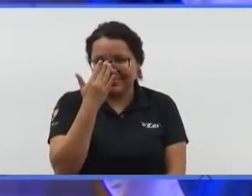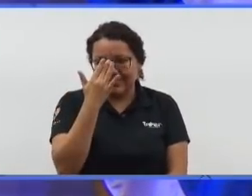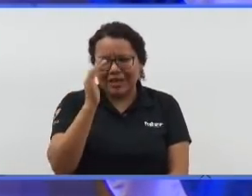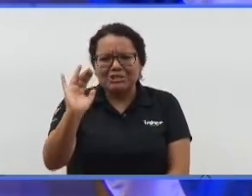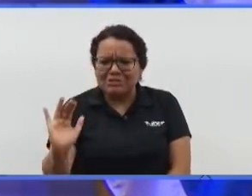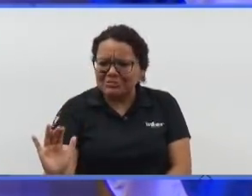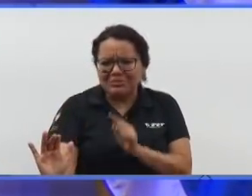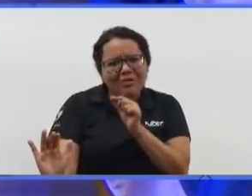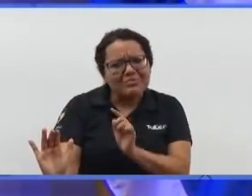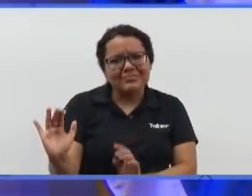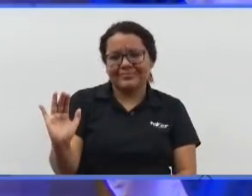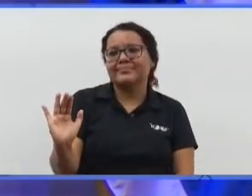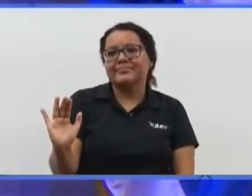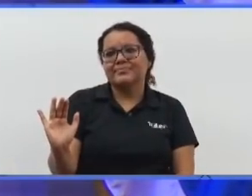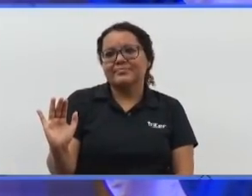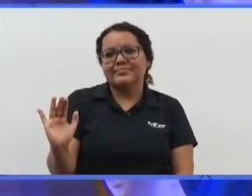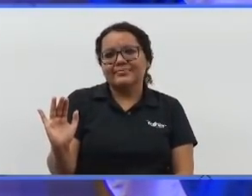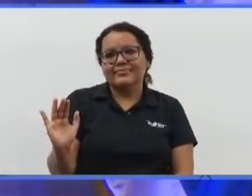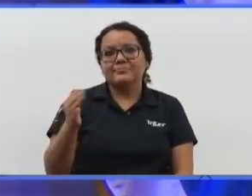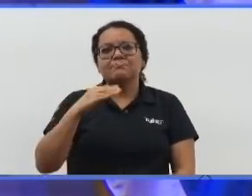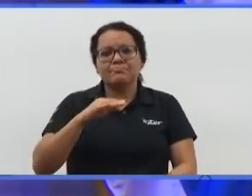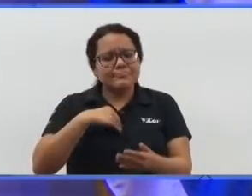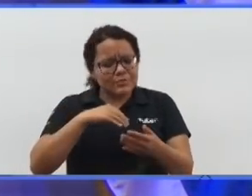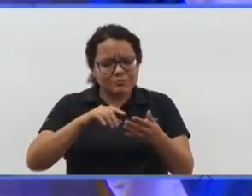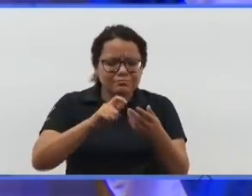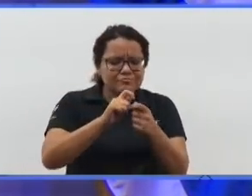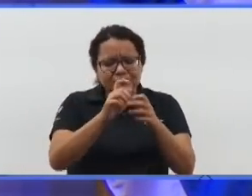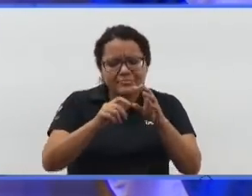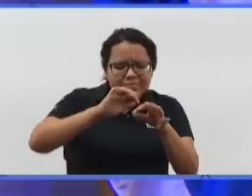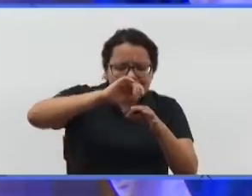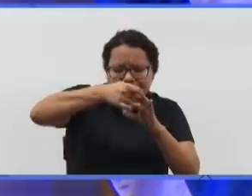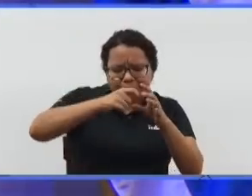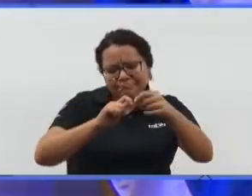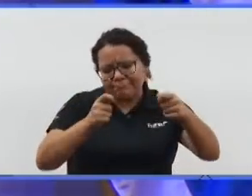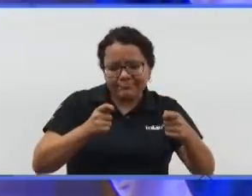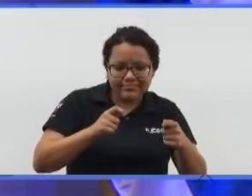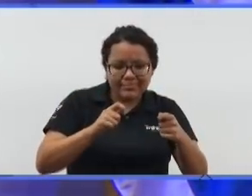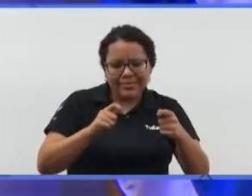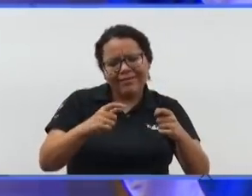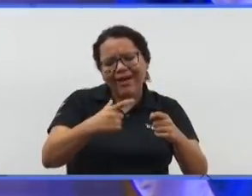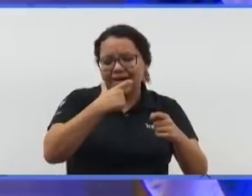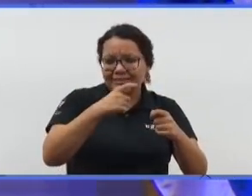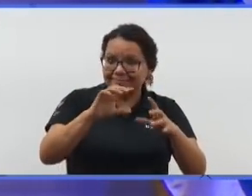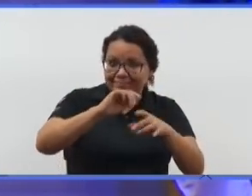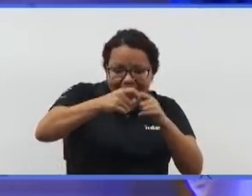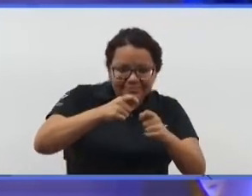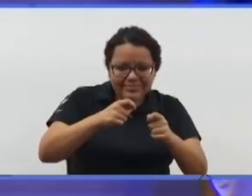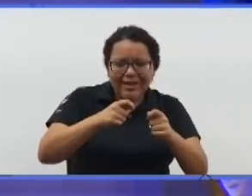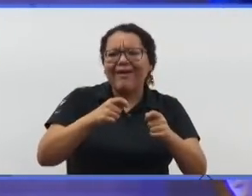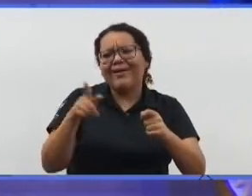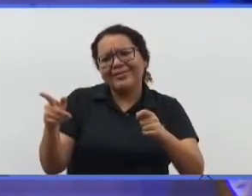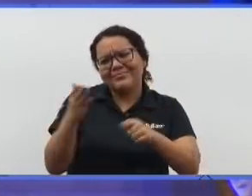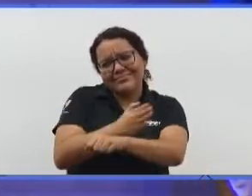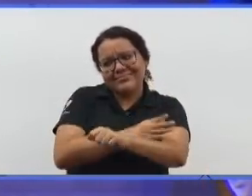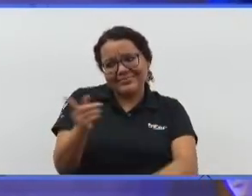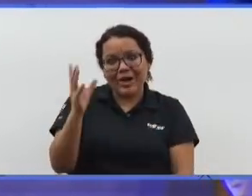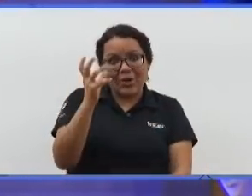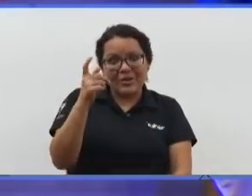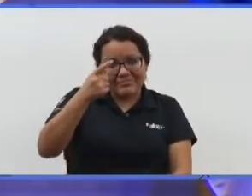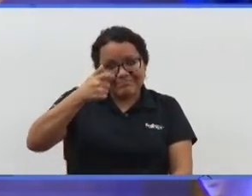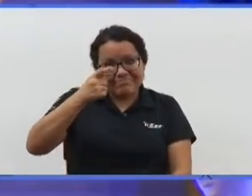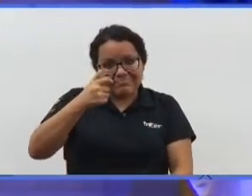así la criatura y cuando abrí la dedicatoria de la galletita era una cosa hecha con plumones de colores decía